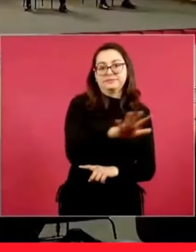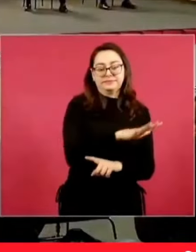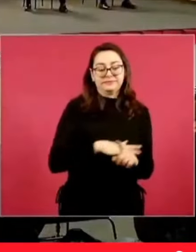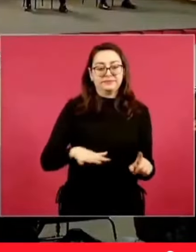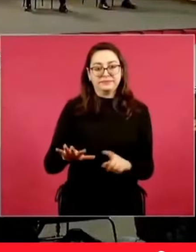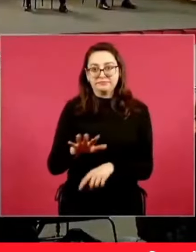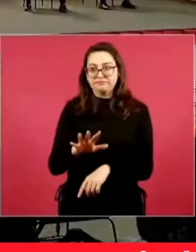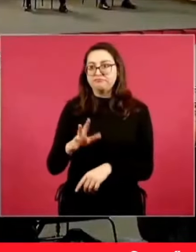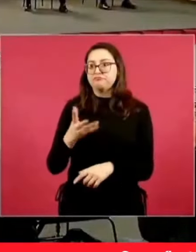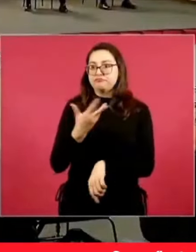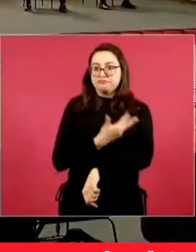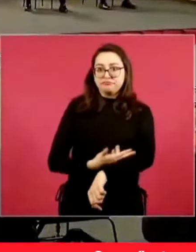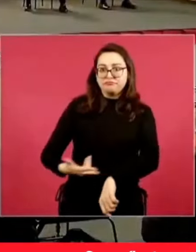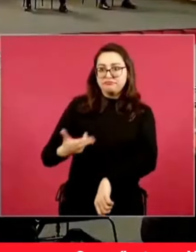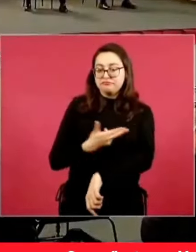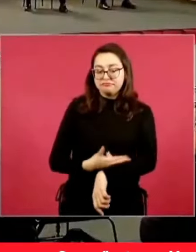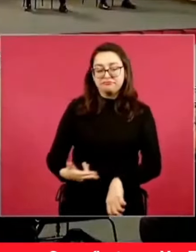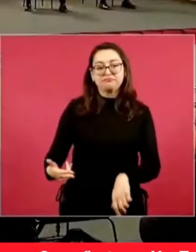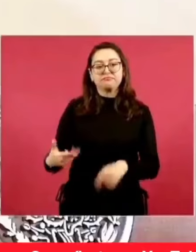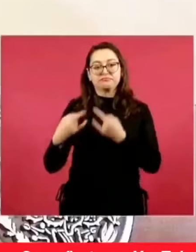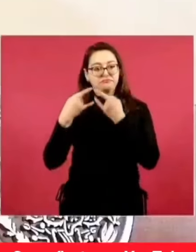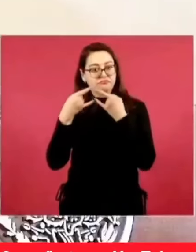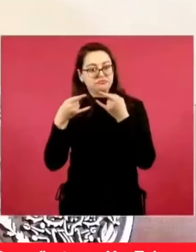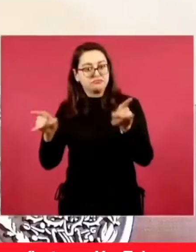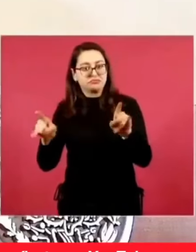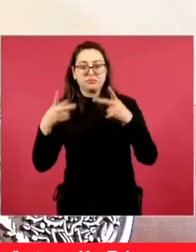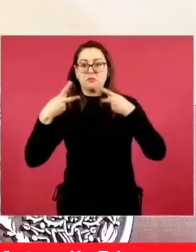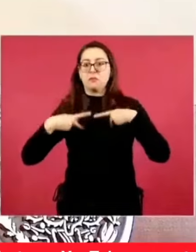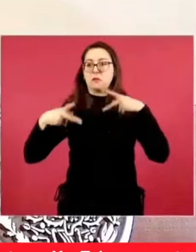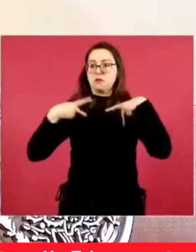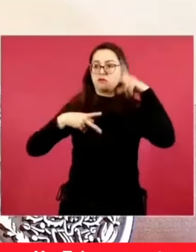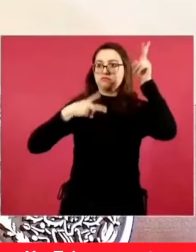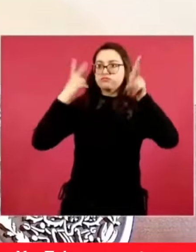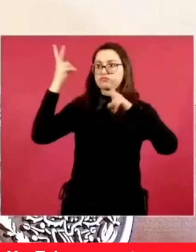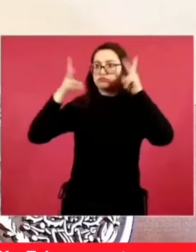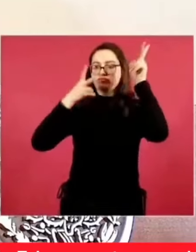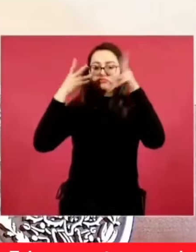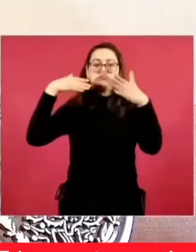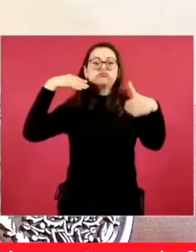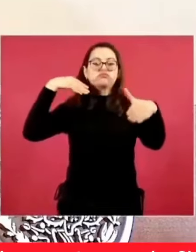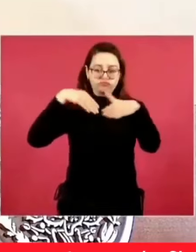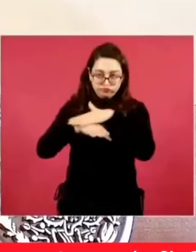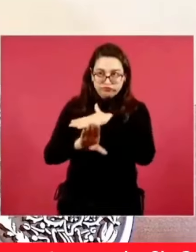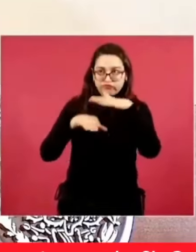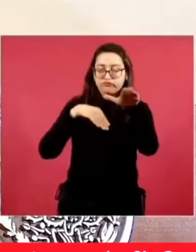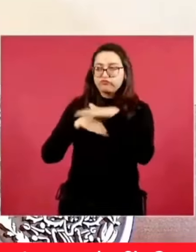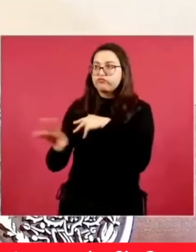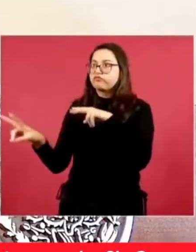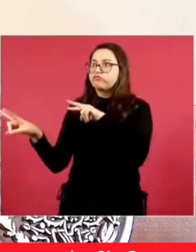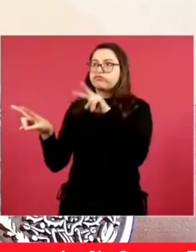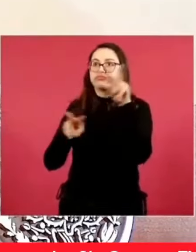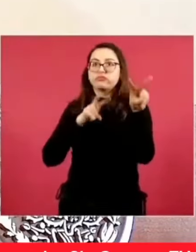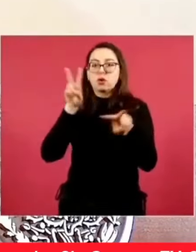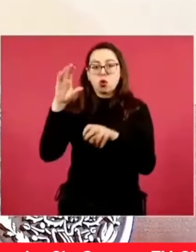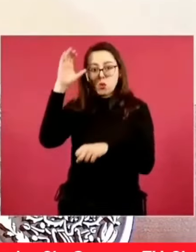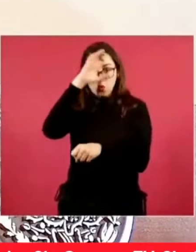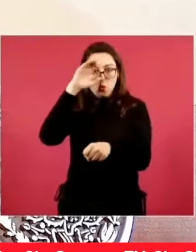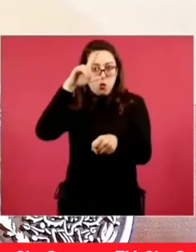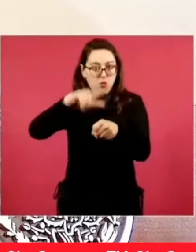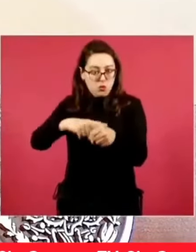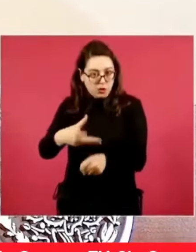visitante que pueda ejercer su derecho a acceder a estos espacios culturales.